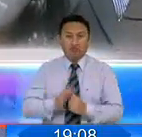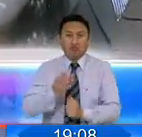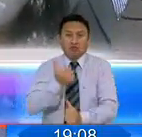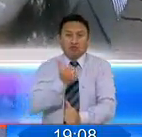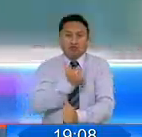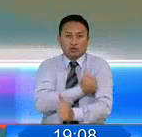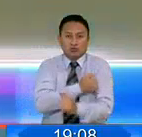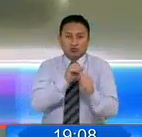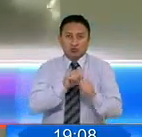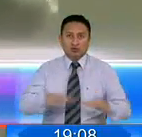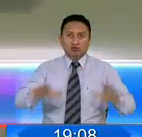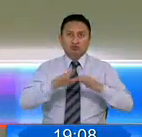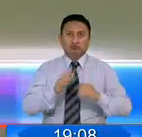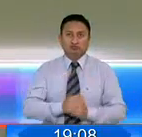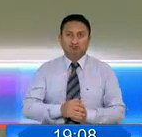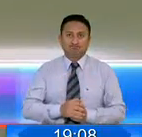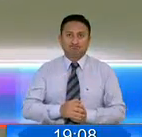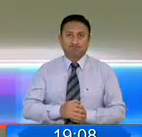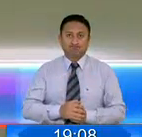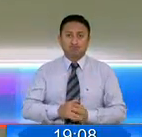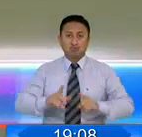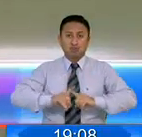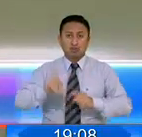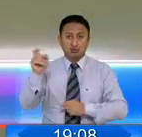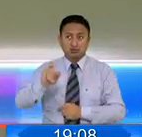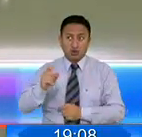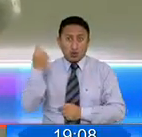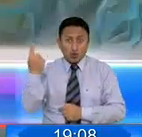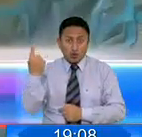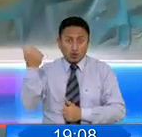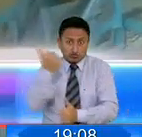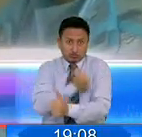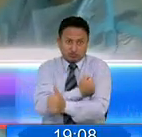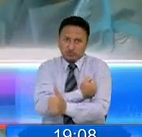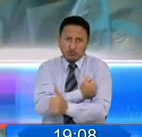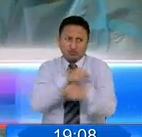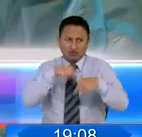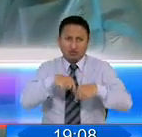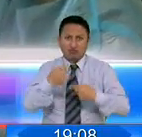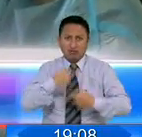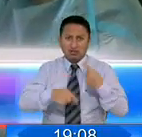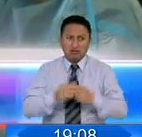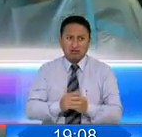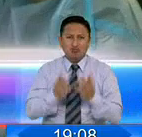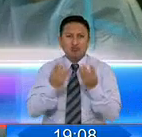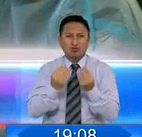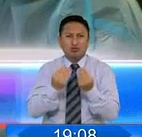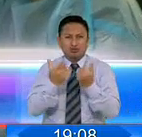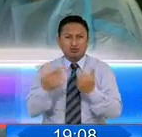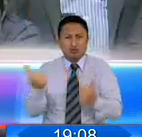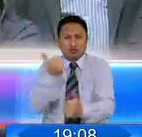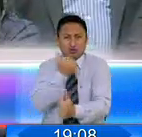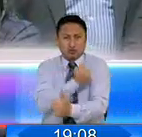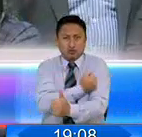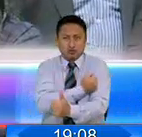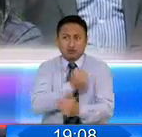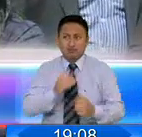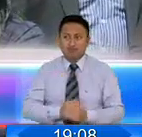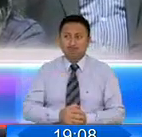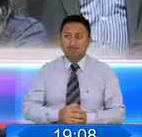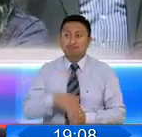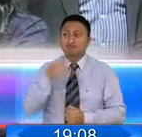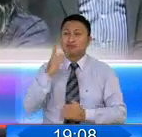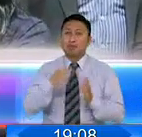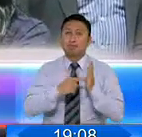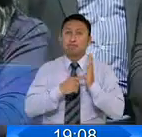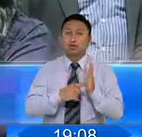masiva. Pero no sería necesariamente la vacuna de Pfizer, afirma, pues existe en el mercado un amplio portafolio de vacunas. Vea, por ejemplo, la